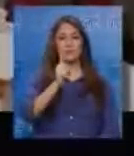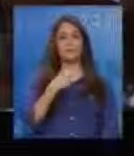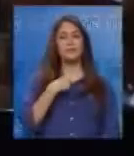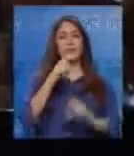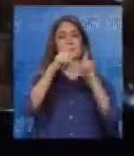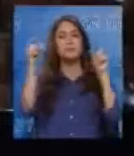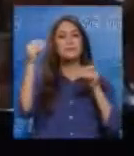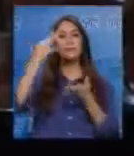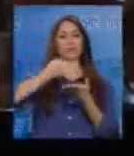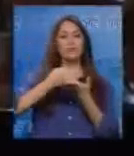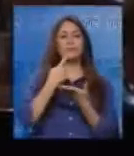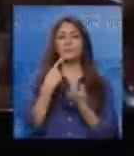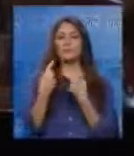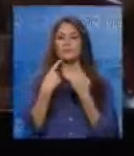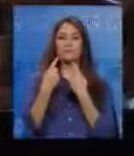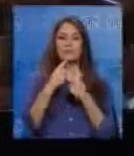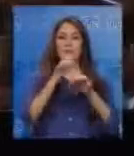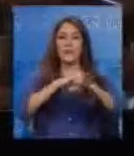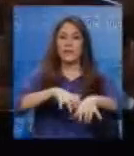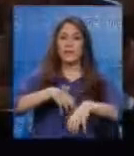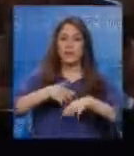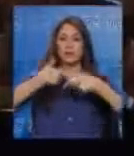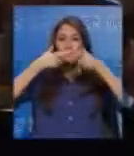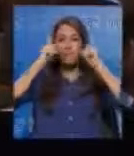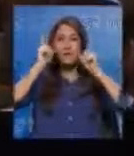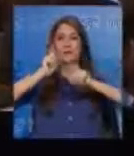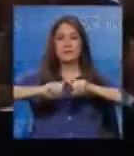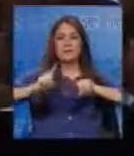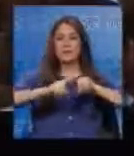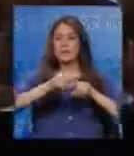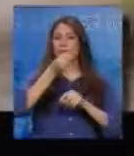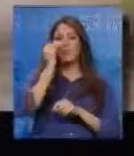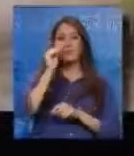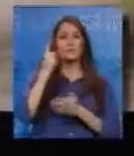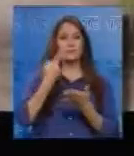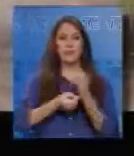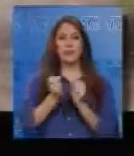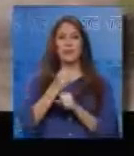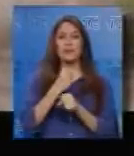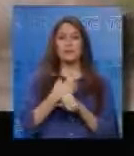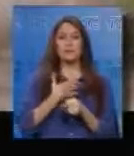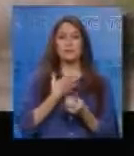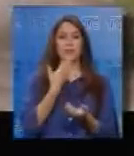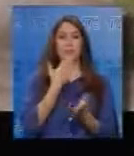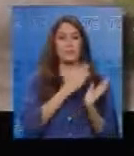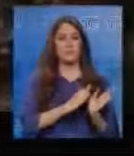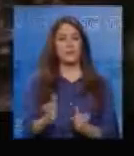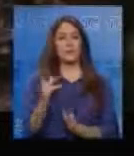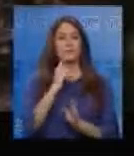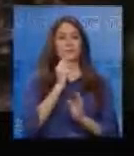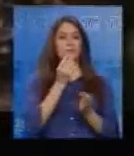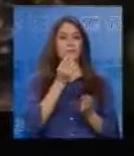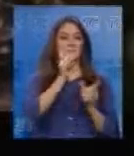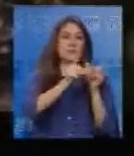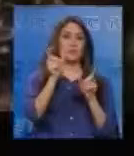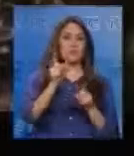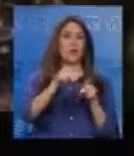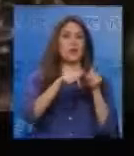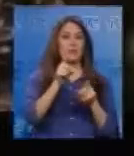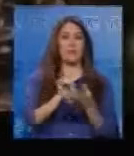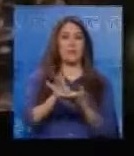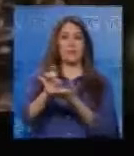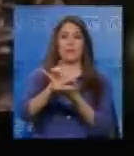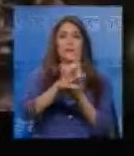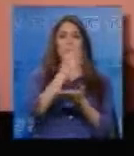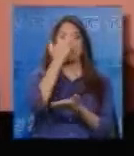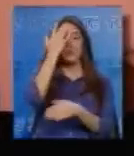empresarial de Cotopaxi en áreas agrícolas, ganaderas y florícolas, donde hizo planteamientos para evitar que los trabajadores sean despedidos ante la